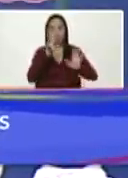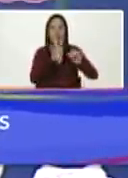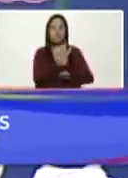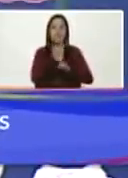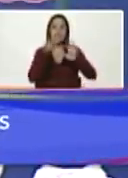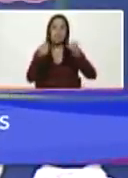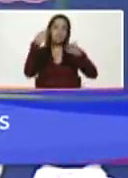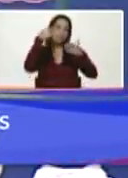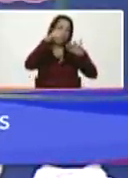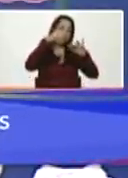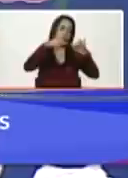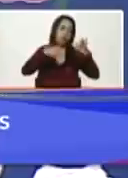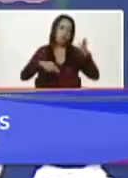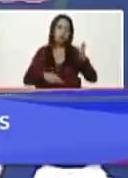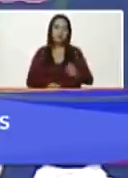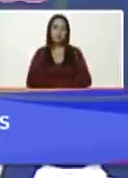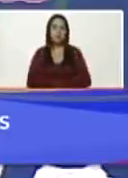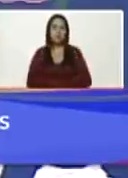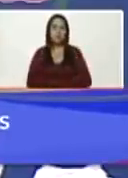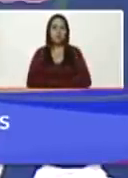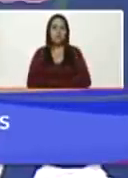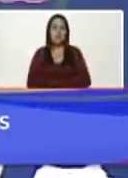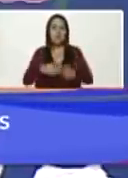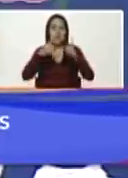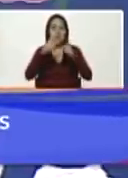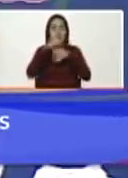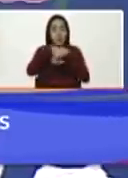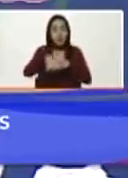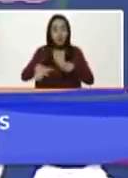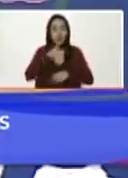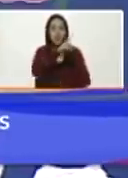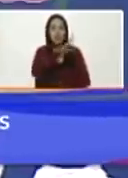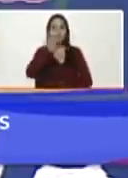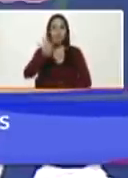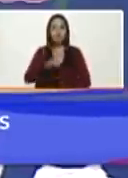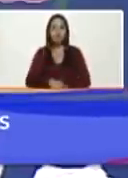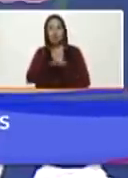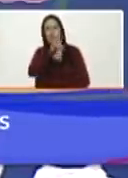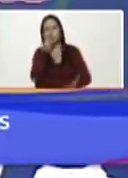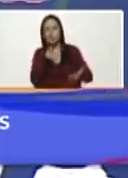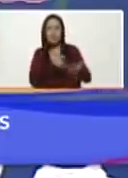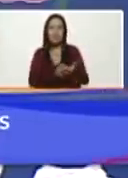Esparta 38 y Delta Macuro 14.